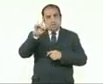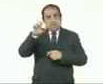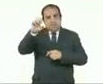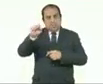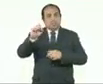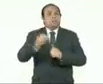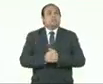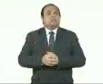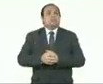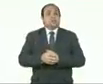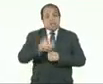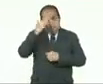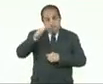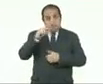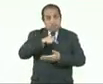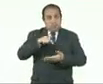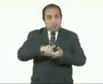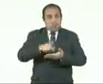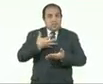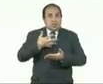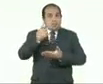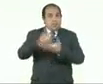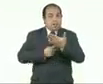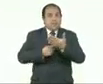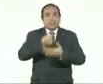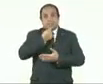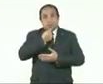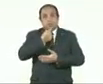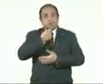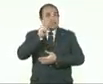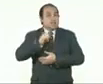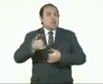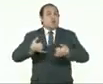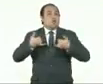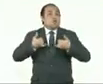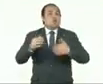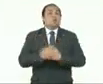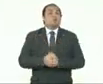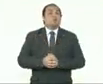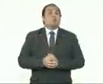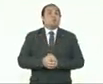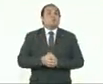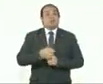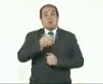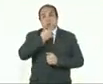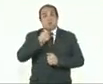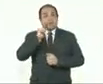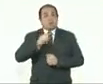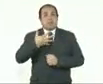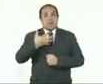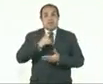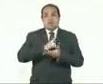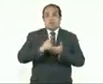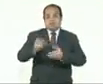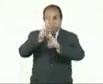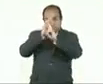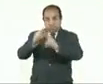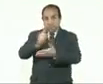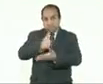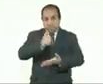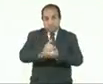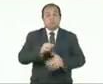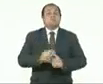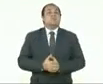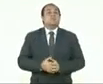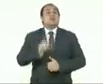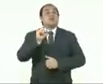ofrecen para que los niños, las niñas, jóvenes, hombres y mujeres tengan los grandes derechos en esta ciudad. Y por